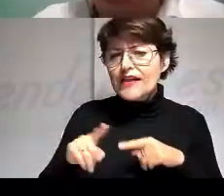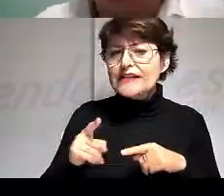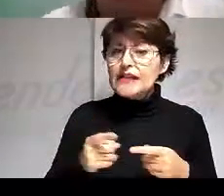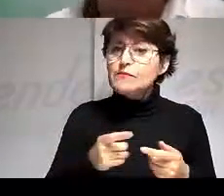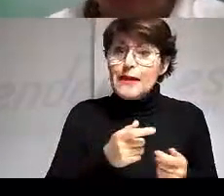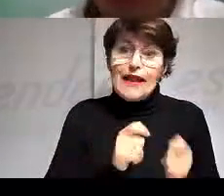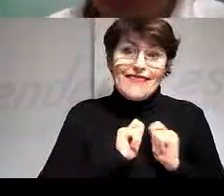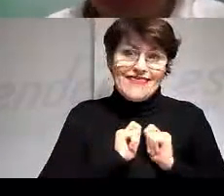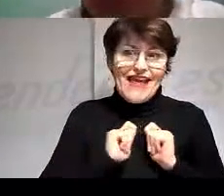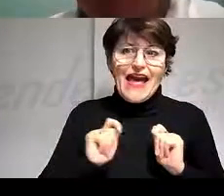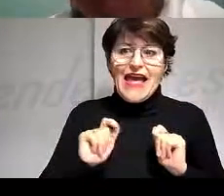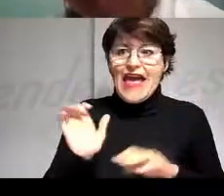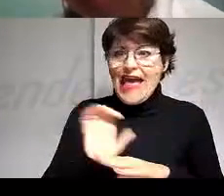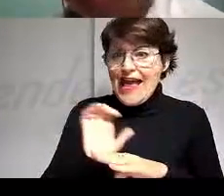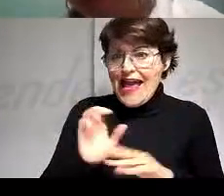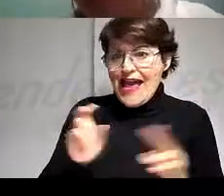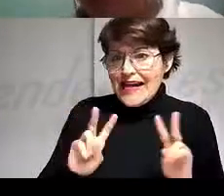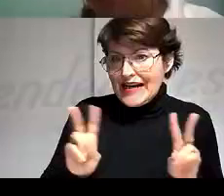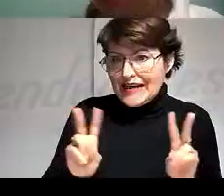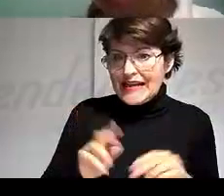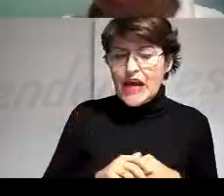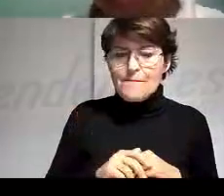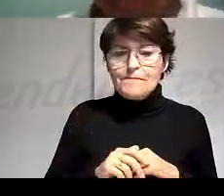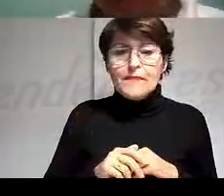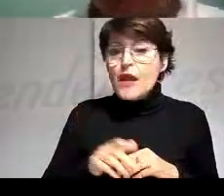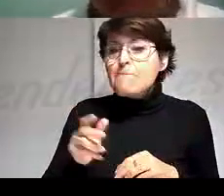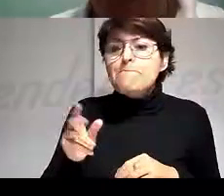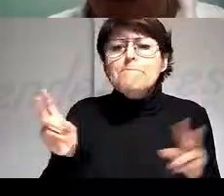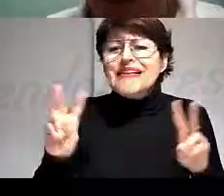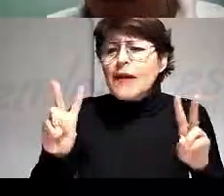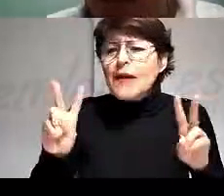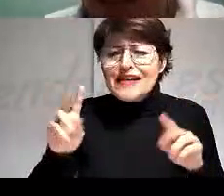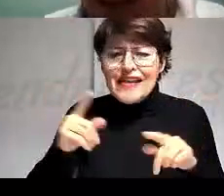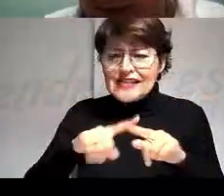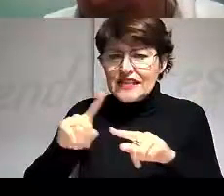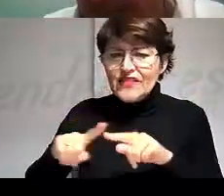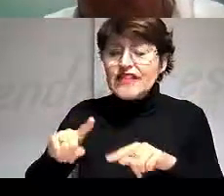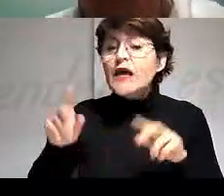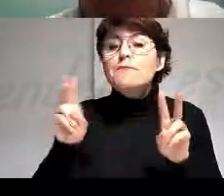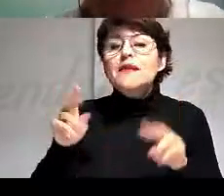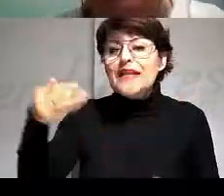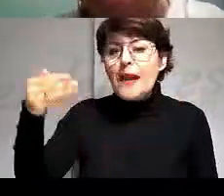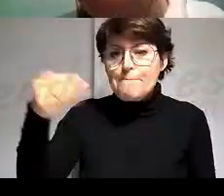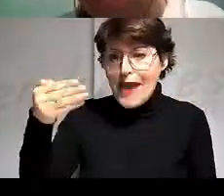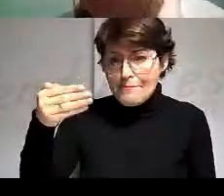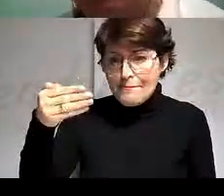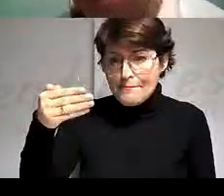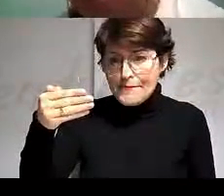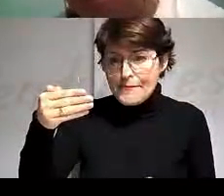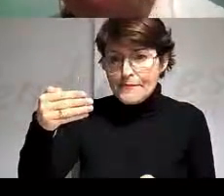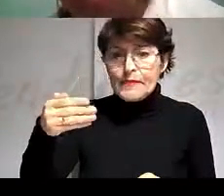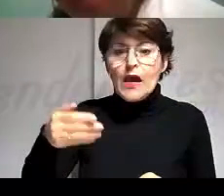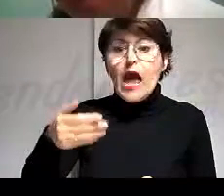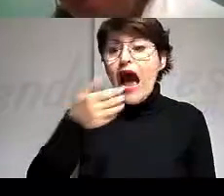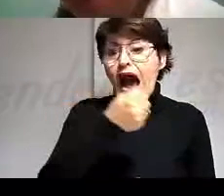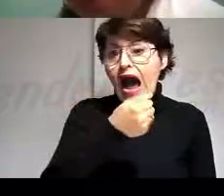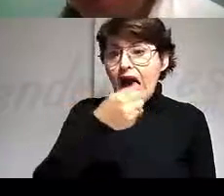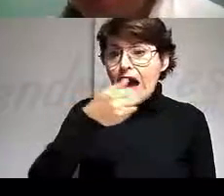energía. Esencialmente, todo el grupo de vitamina de la vitamina B, o sea, sabemos que la A, la